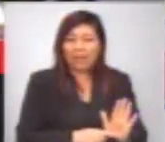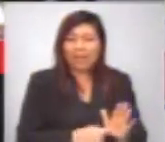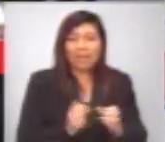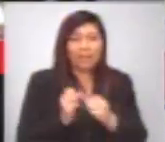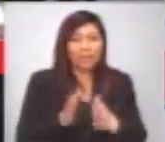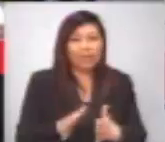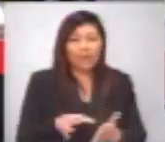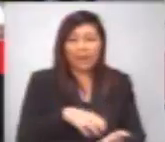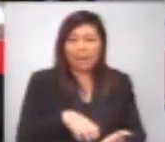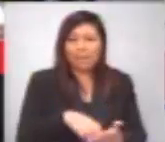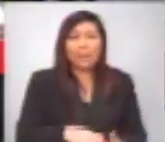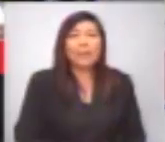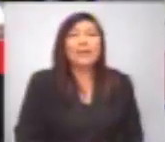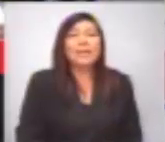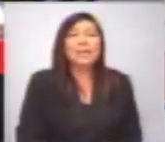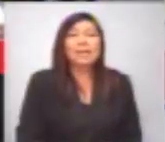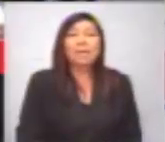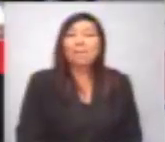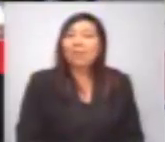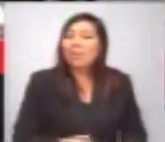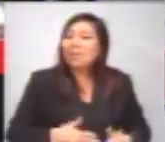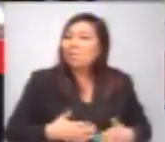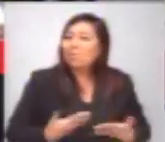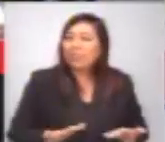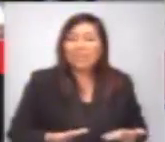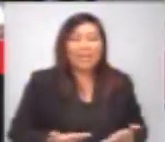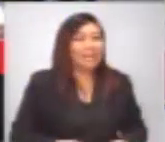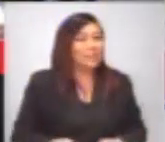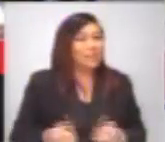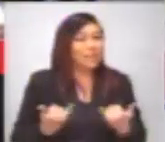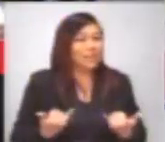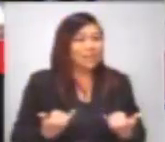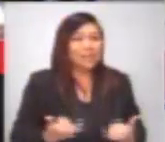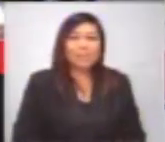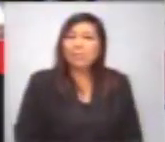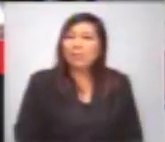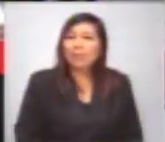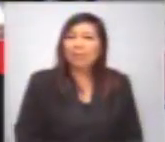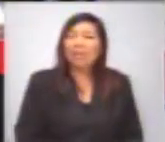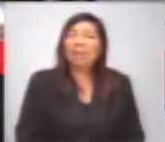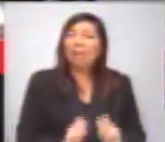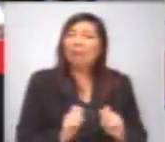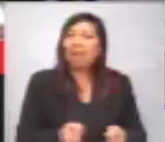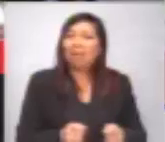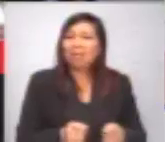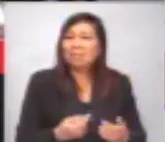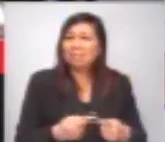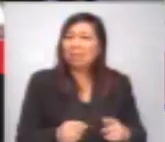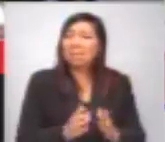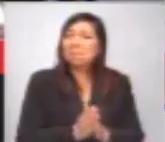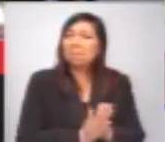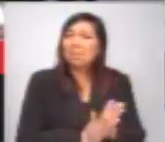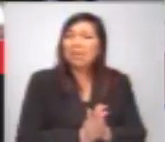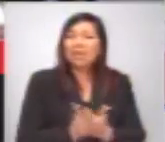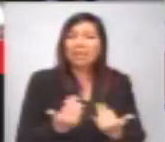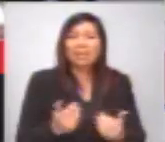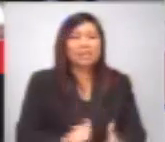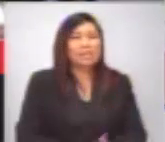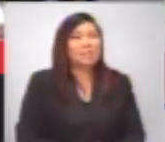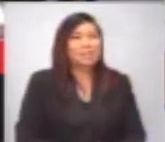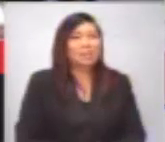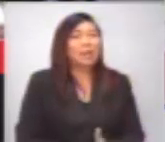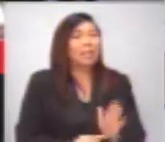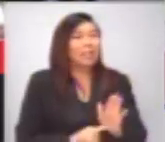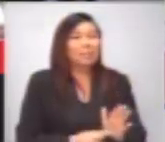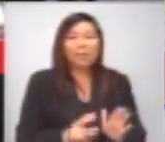está traicionando al pueblo. Porque no puede ser, ministra, que en esta coyuntura se le esté dando una serie de beneficios a estos señores que